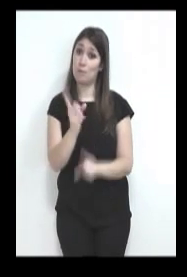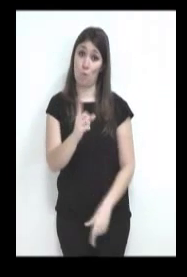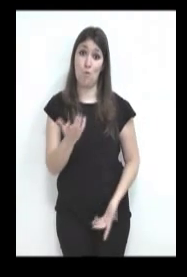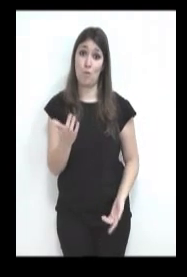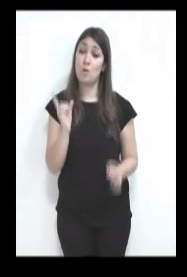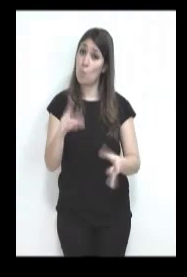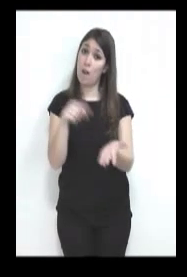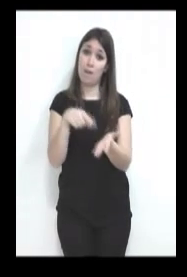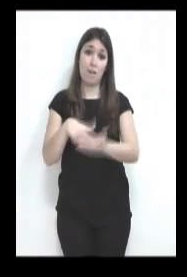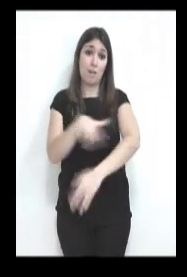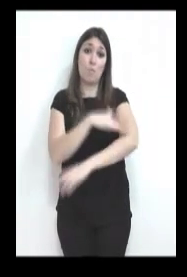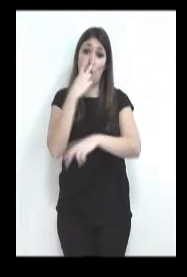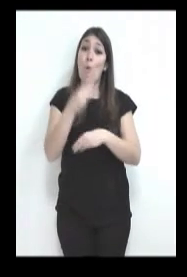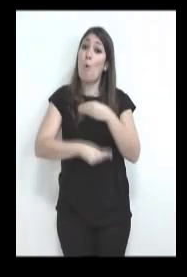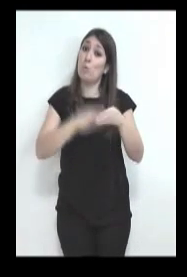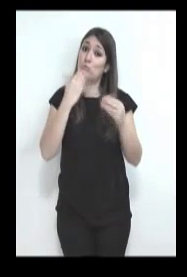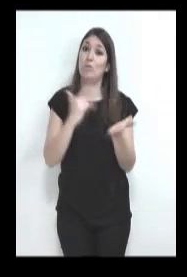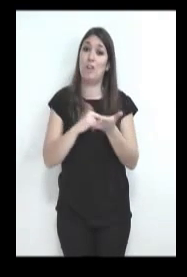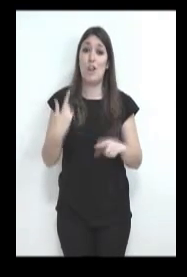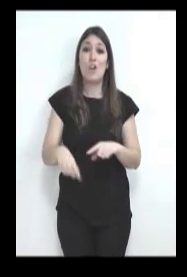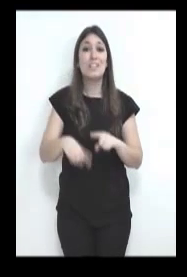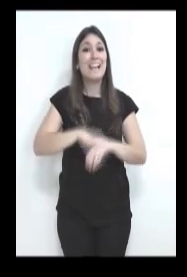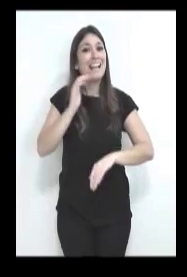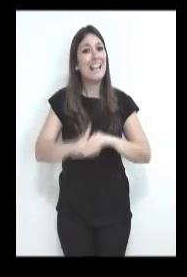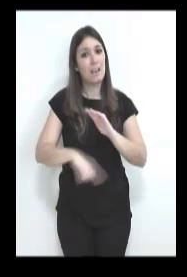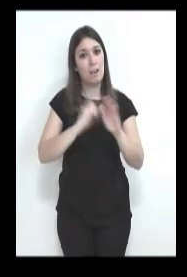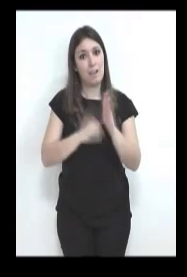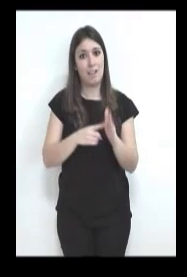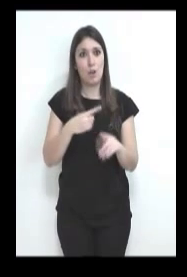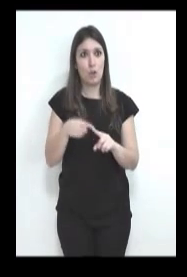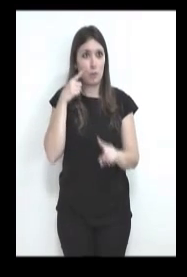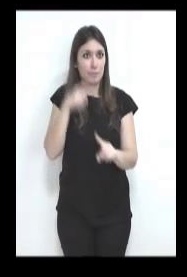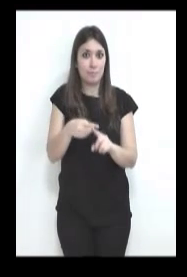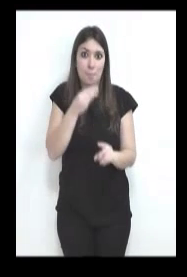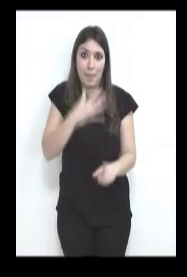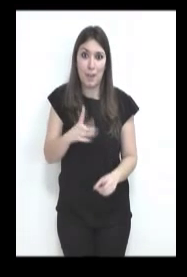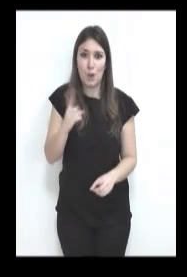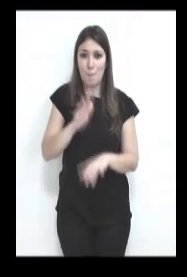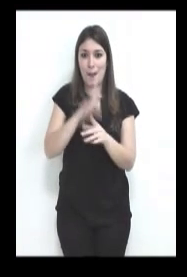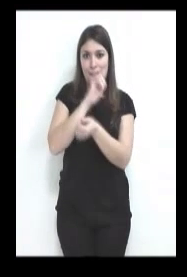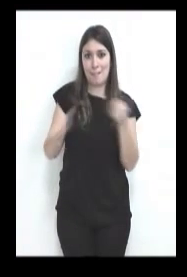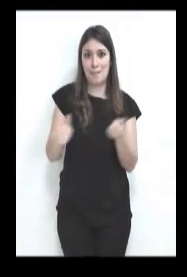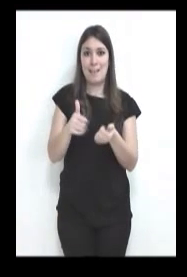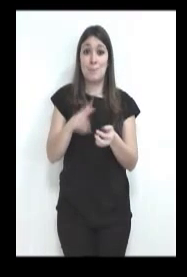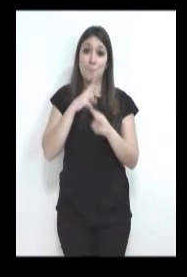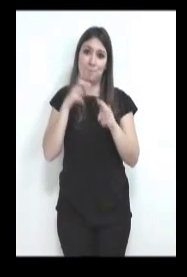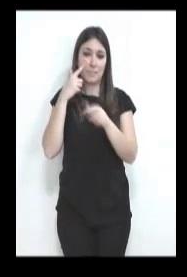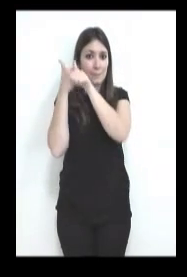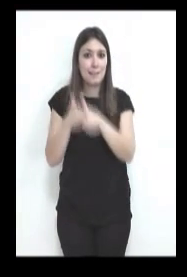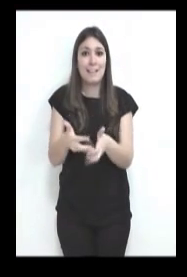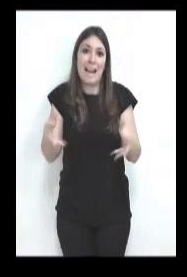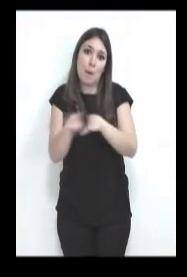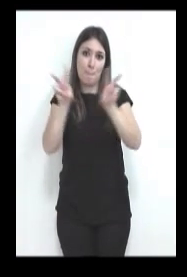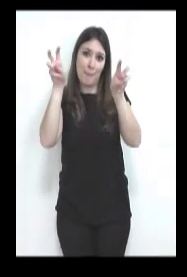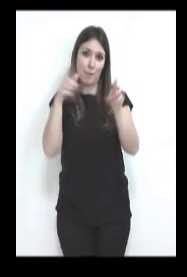las administraciones que usen la tecnología para cosas legales y para el bien, no para hacer de esto un gran hermano. Y eso es responsabilidad